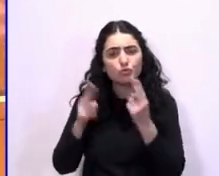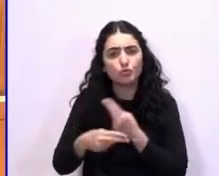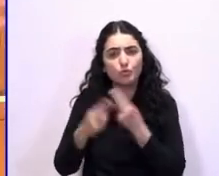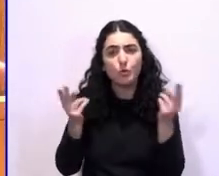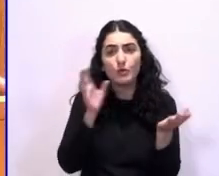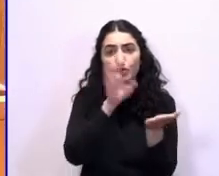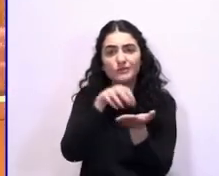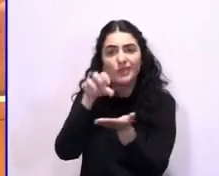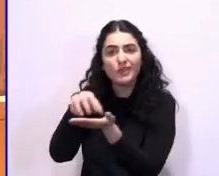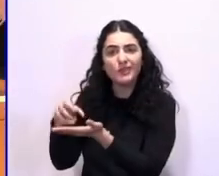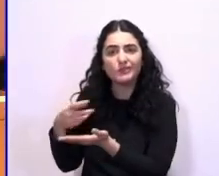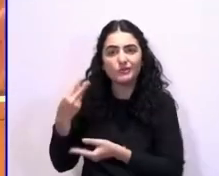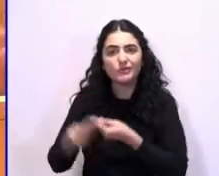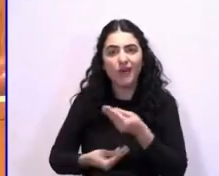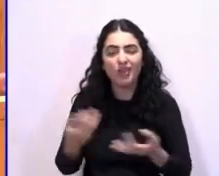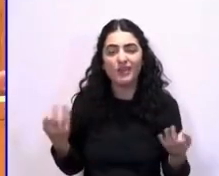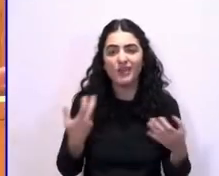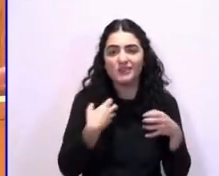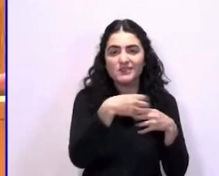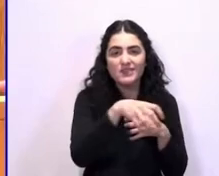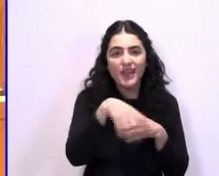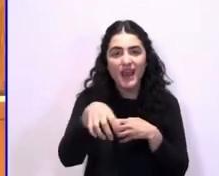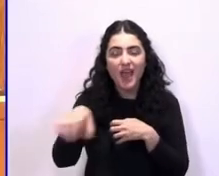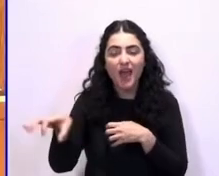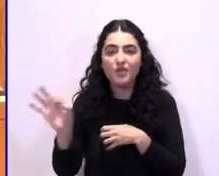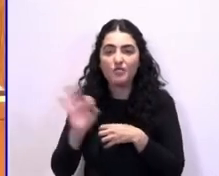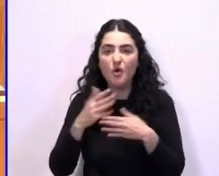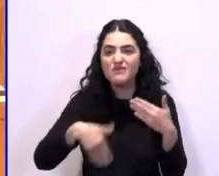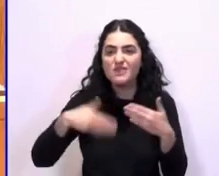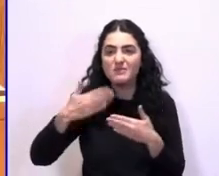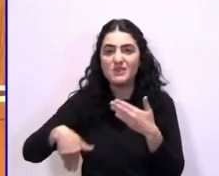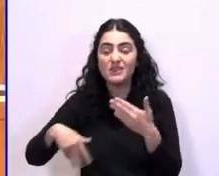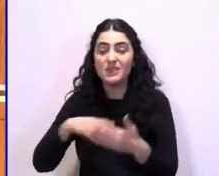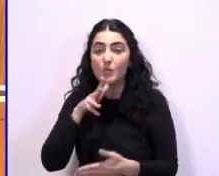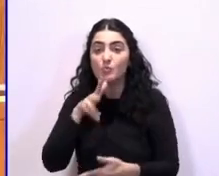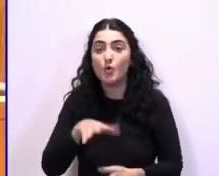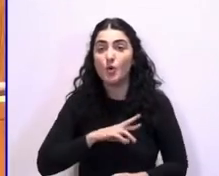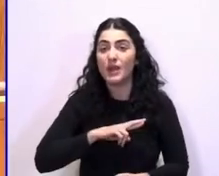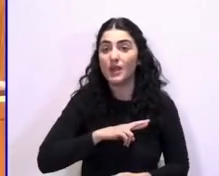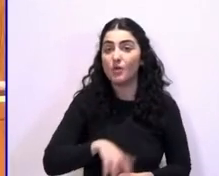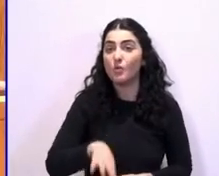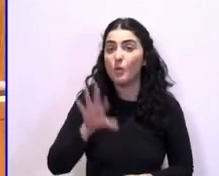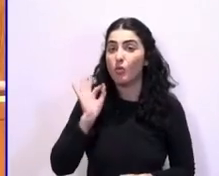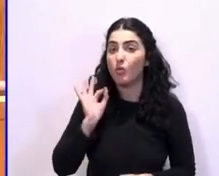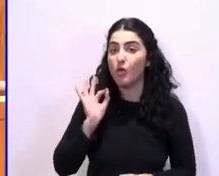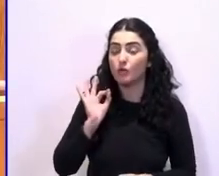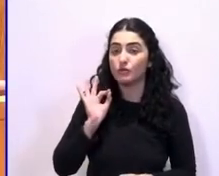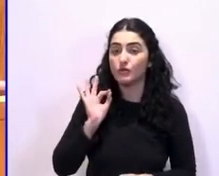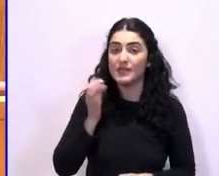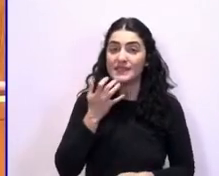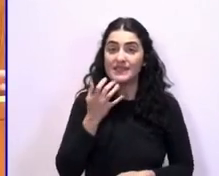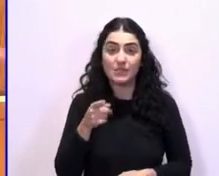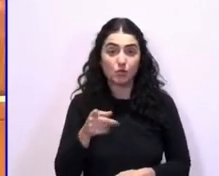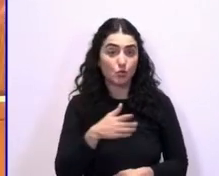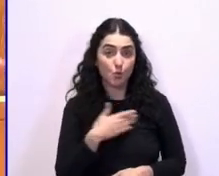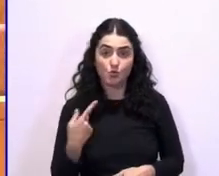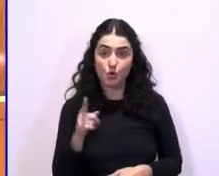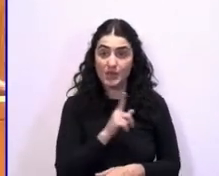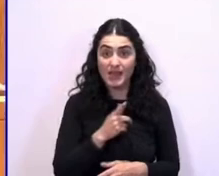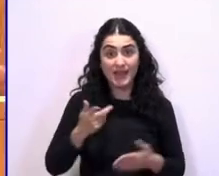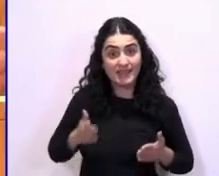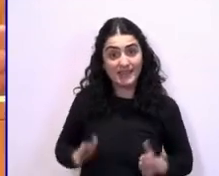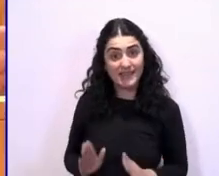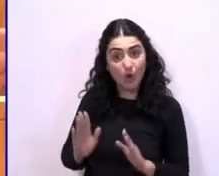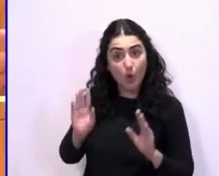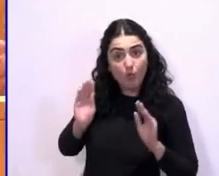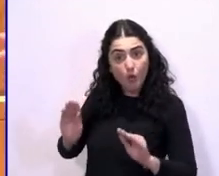segregan o que limitan, al menos por opción religiosa, en el sentido en el que si tú no quieres que le den una formación religiosa